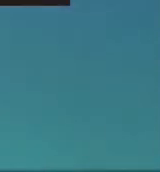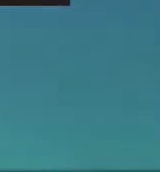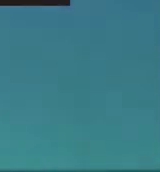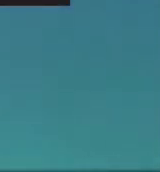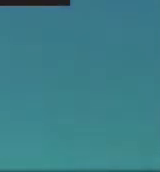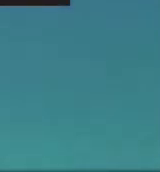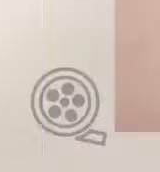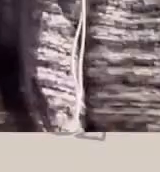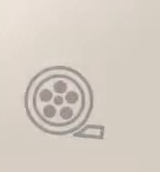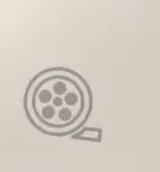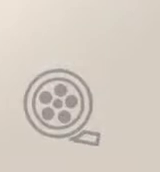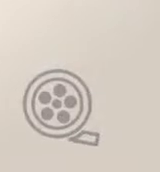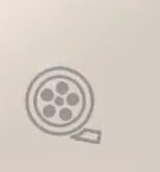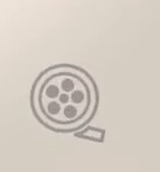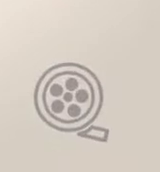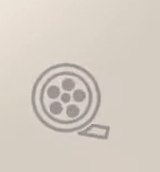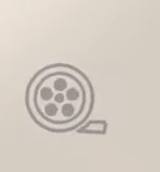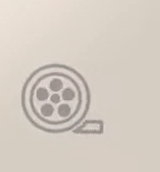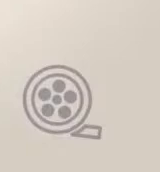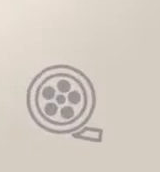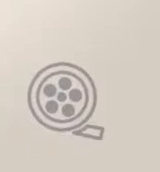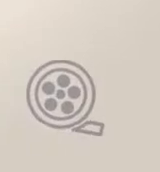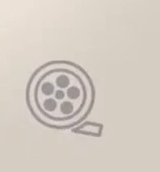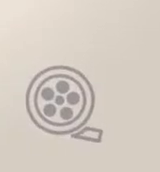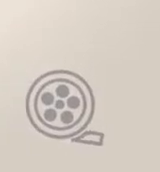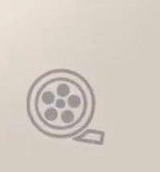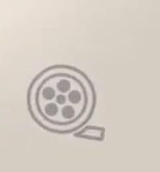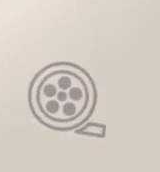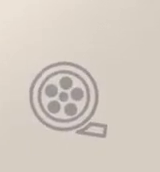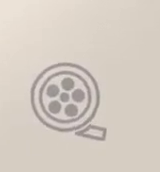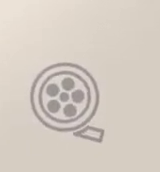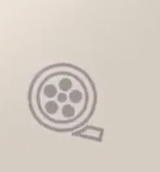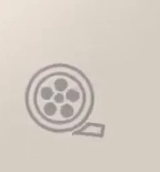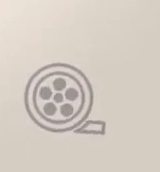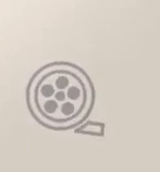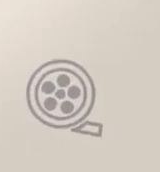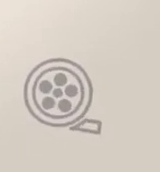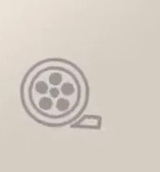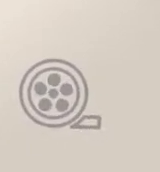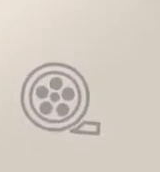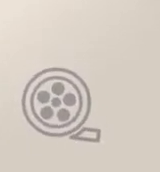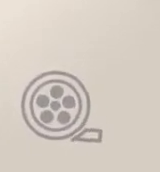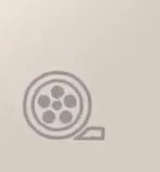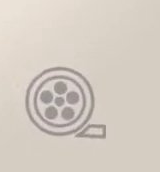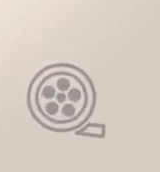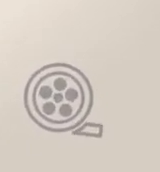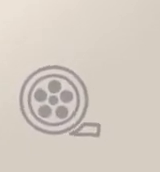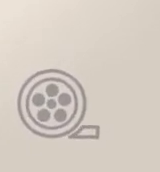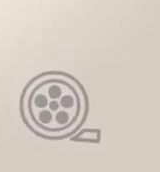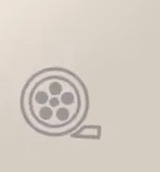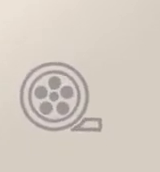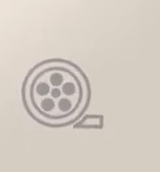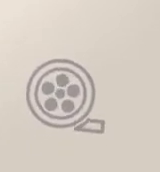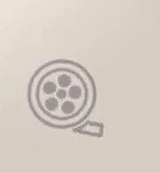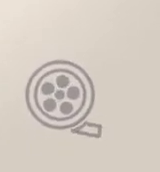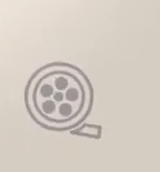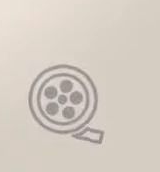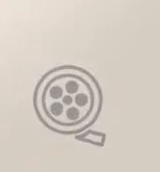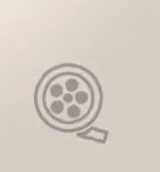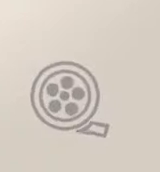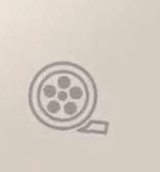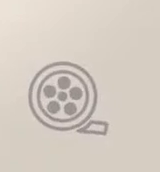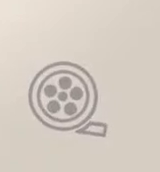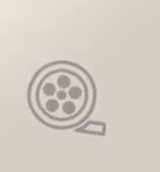popular vincularse? ¡Claro! Existen películas, series y hasta canciones que nos permiten reflexionar sobre